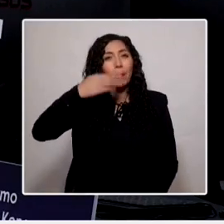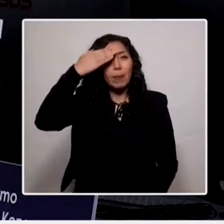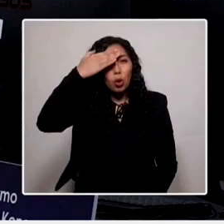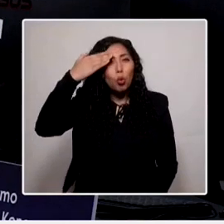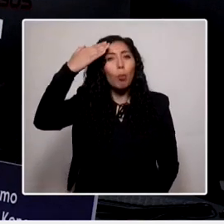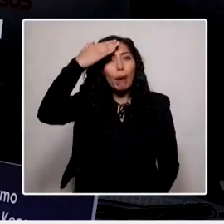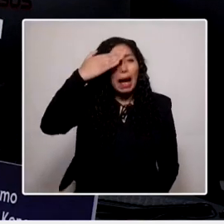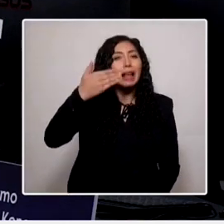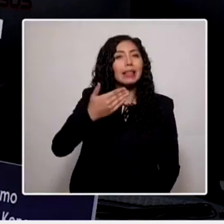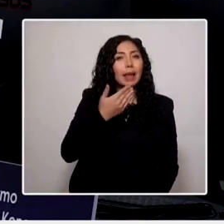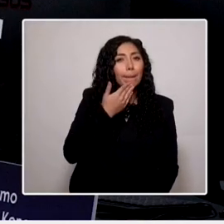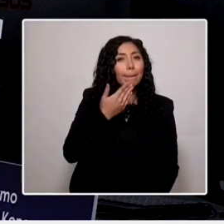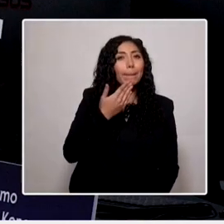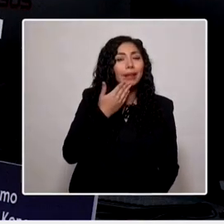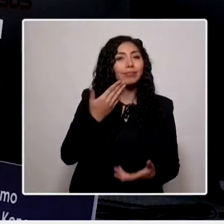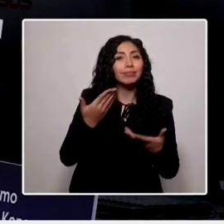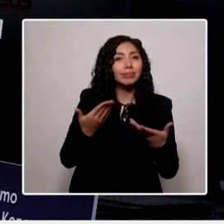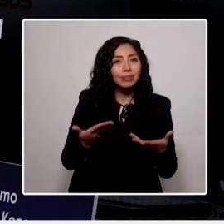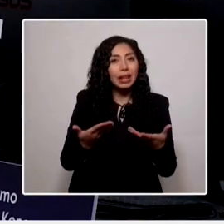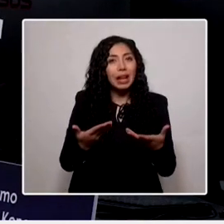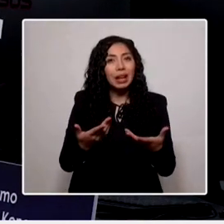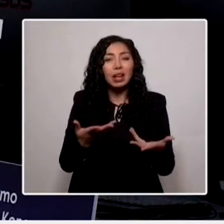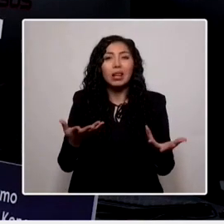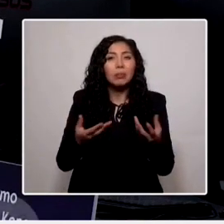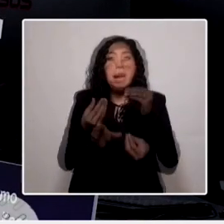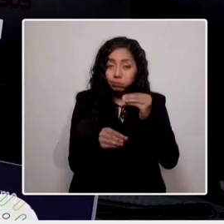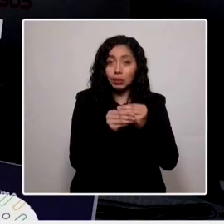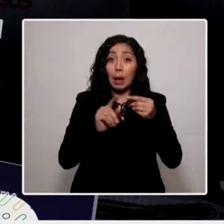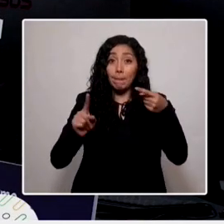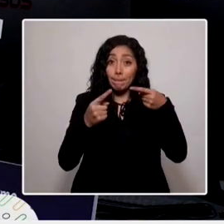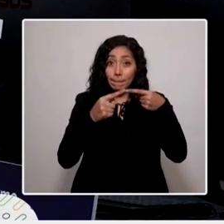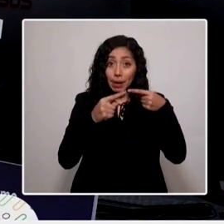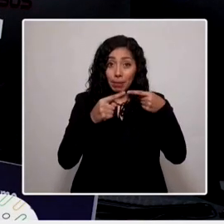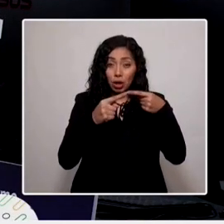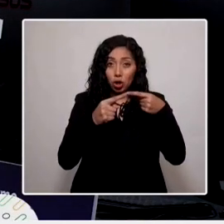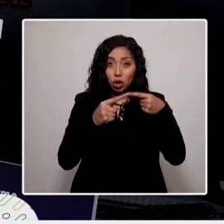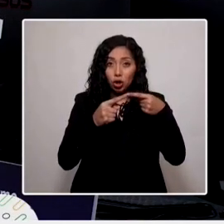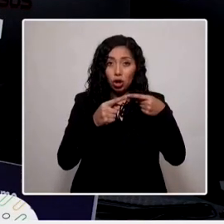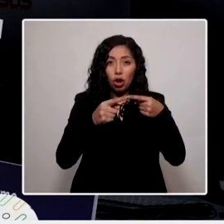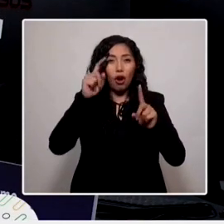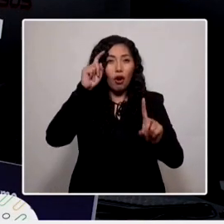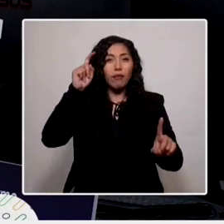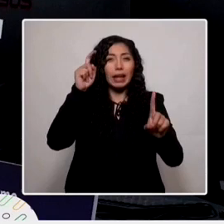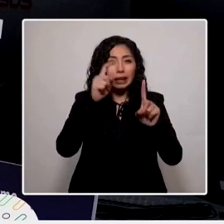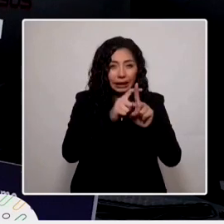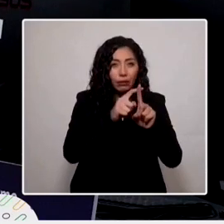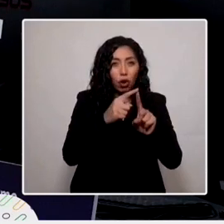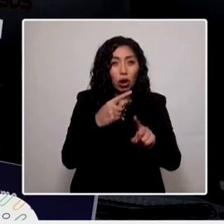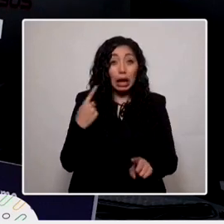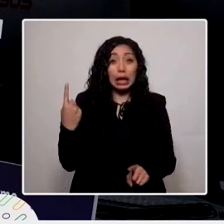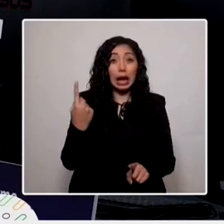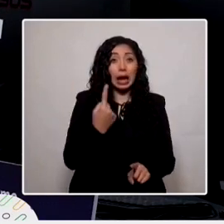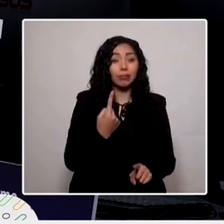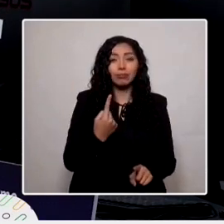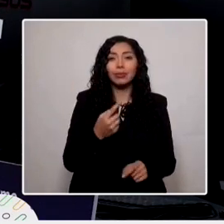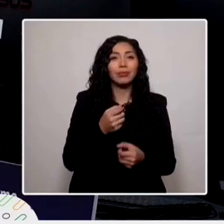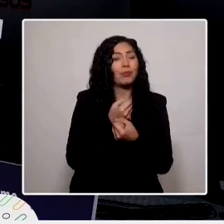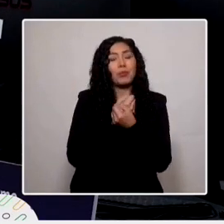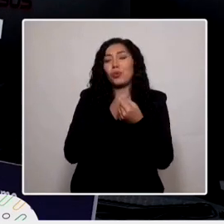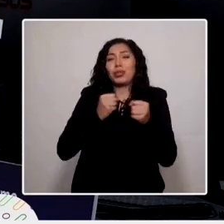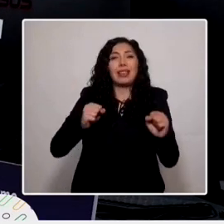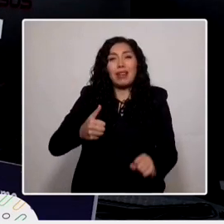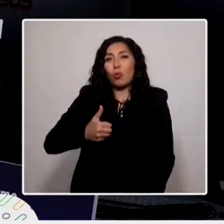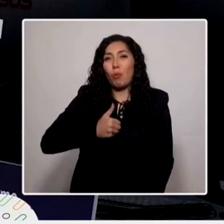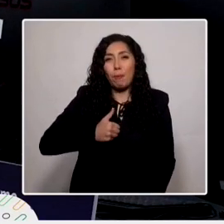expectativas que podrían generar estas propuestas. Sus objetivos en general son imposibles de cumplir en